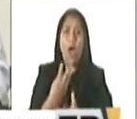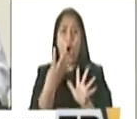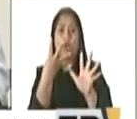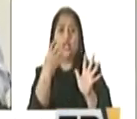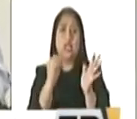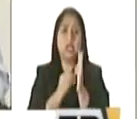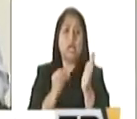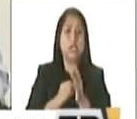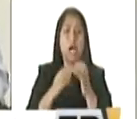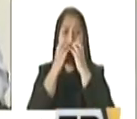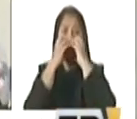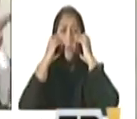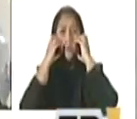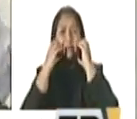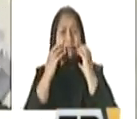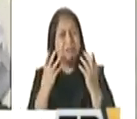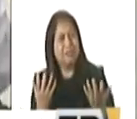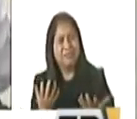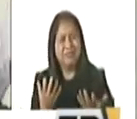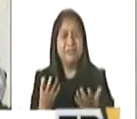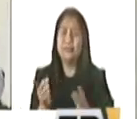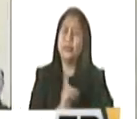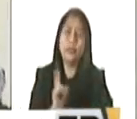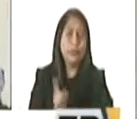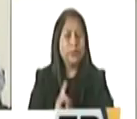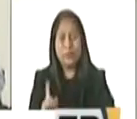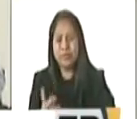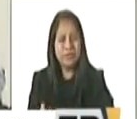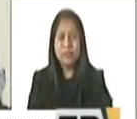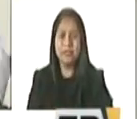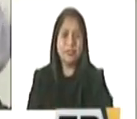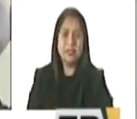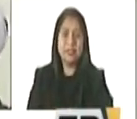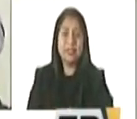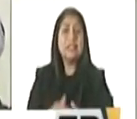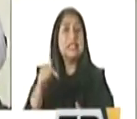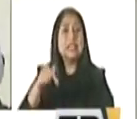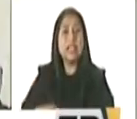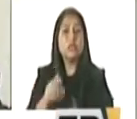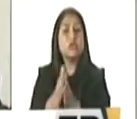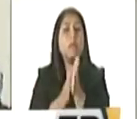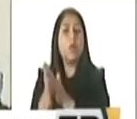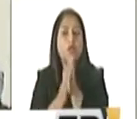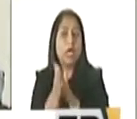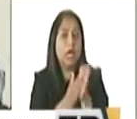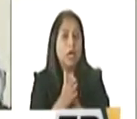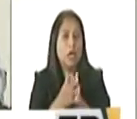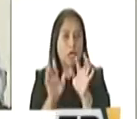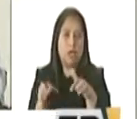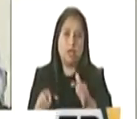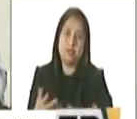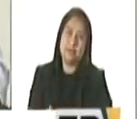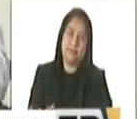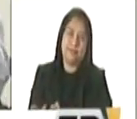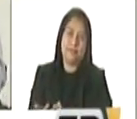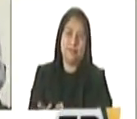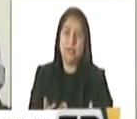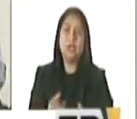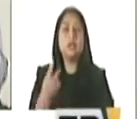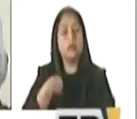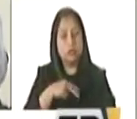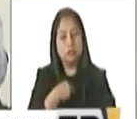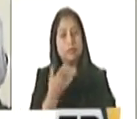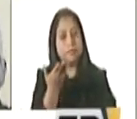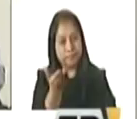80 quetzales cómo vamos a salir. Eso es aprovecharse de la gente. Y nosotros le